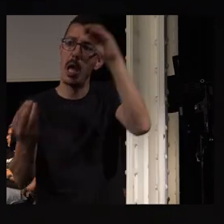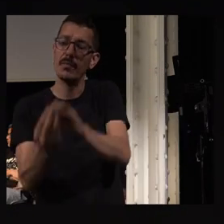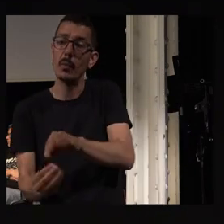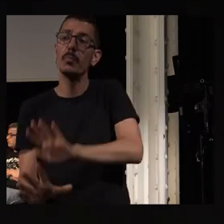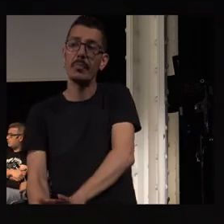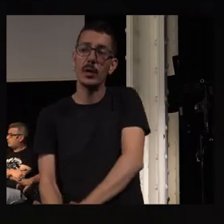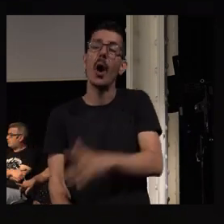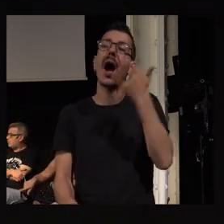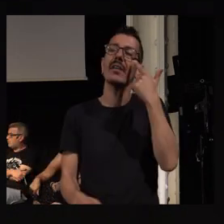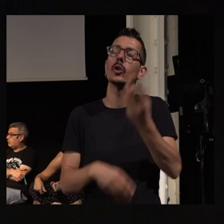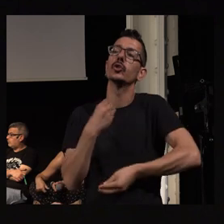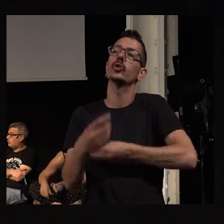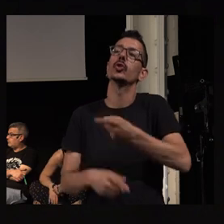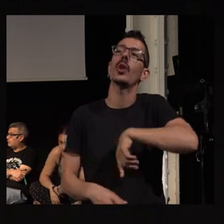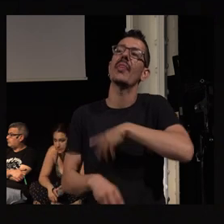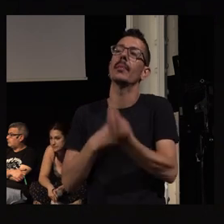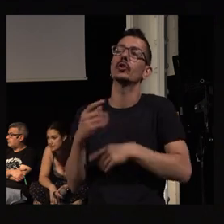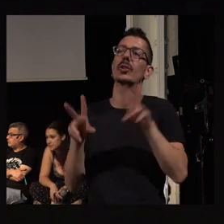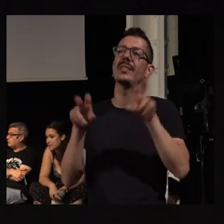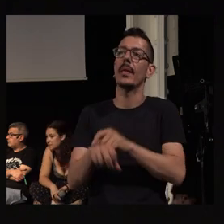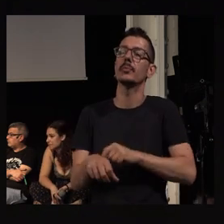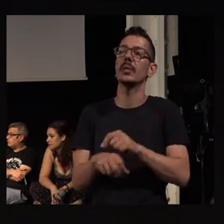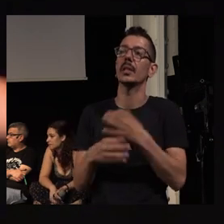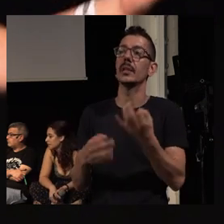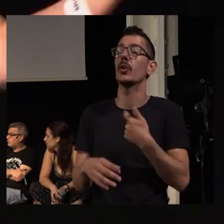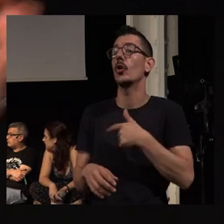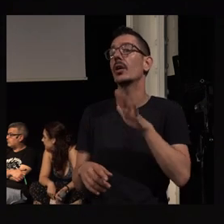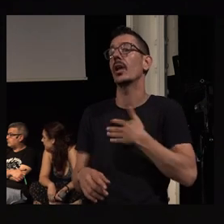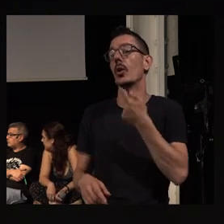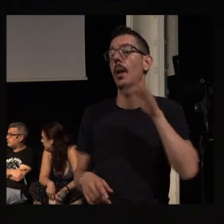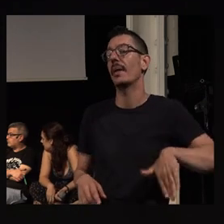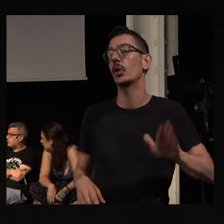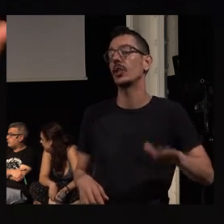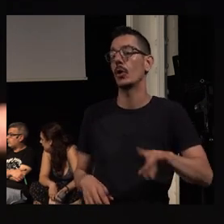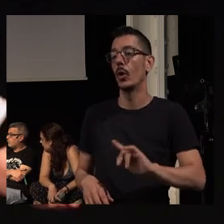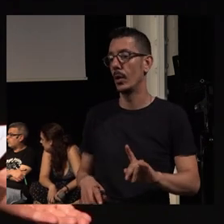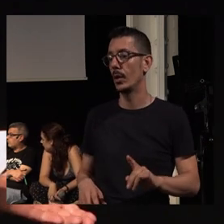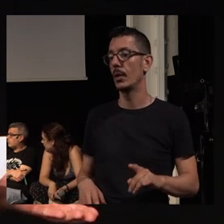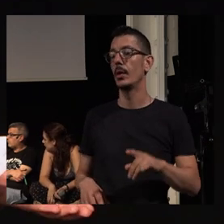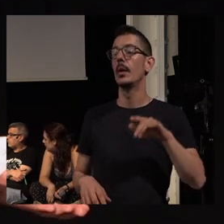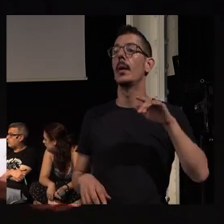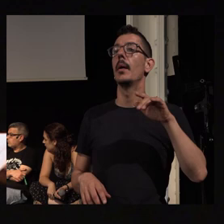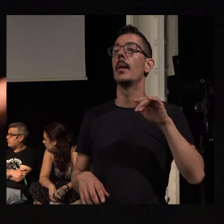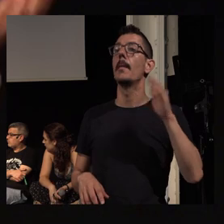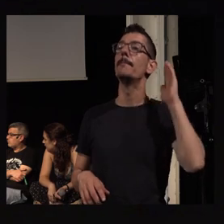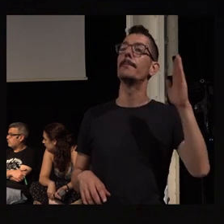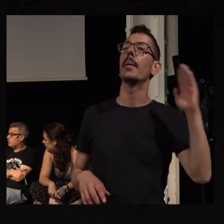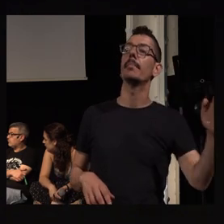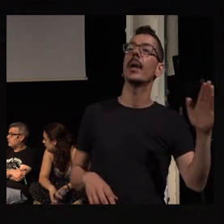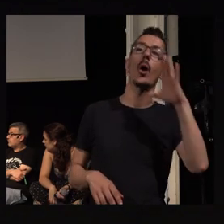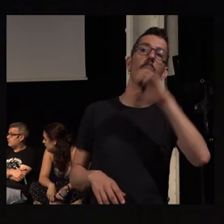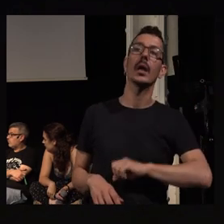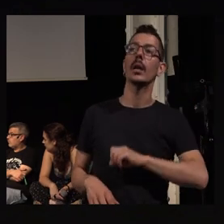hacemos con las políticas? Y luego hay una cosa que yo lo siento, no es por haceros la pelota, pero... O sea, no es lo mismo que esté el PP en el gobierno, que